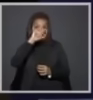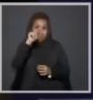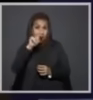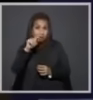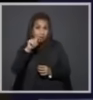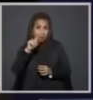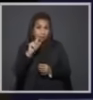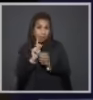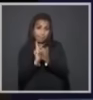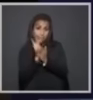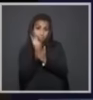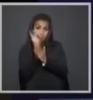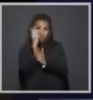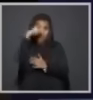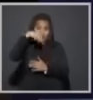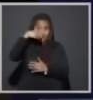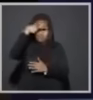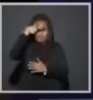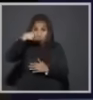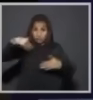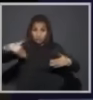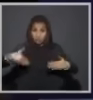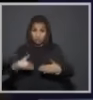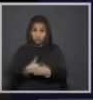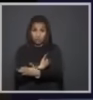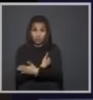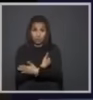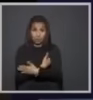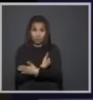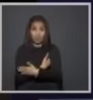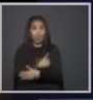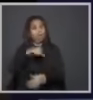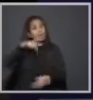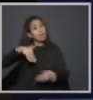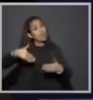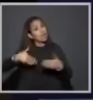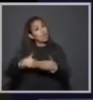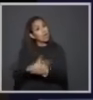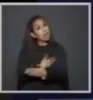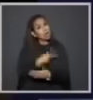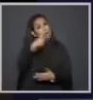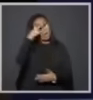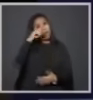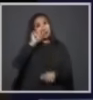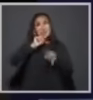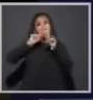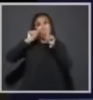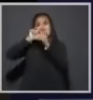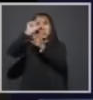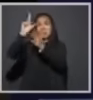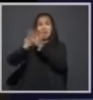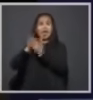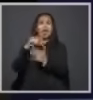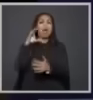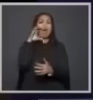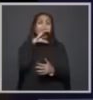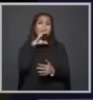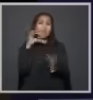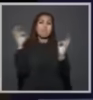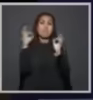Es una planta bendita que se da en las costas, en los valles, en la sierra, en el calor, en el frío.